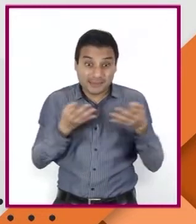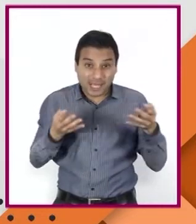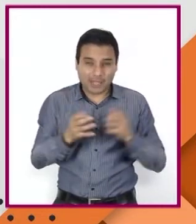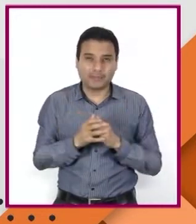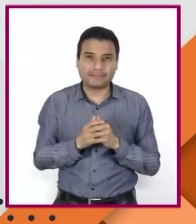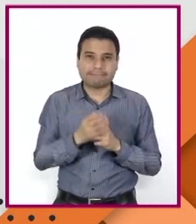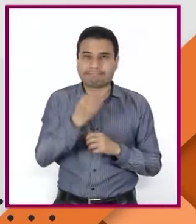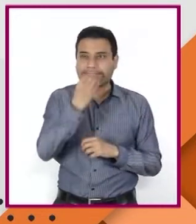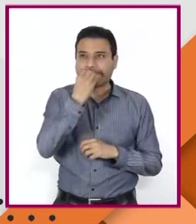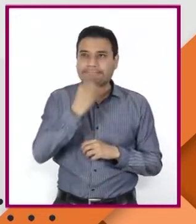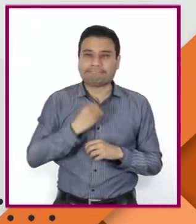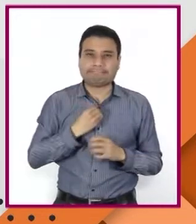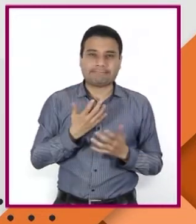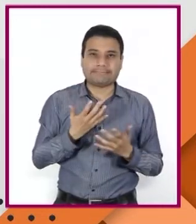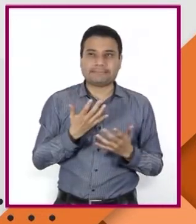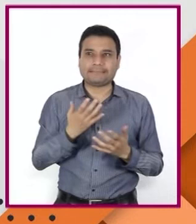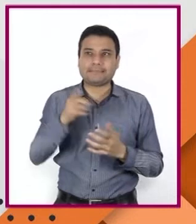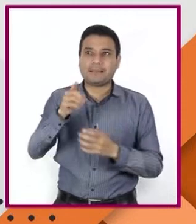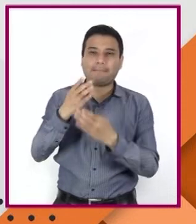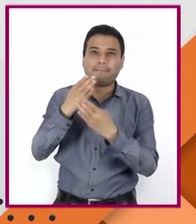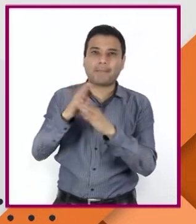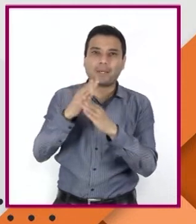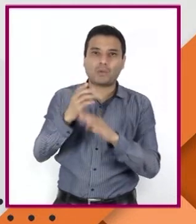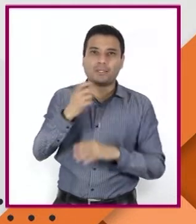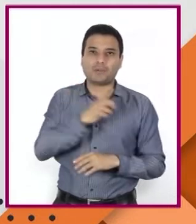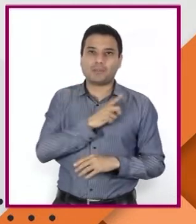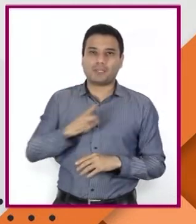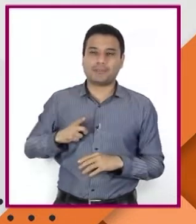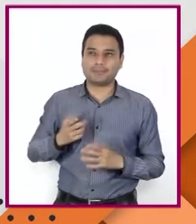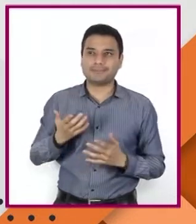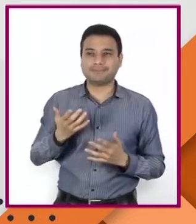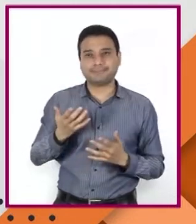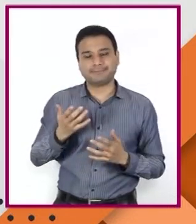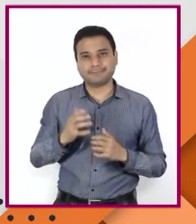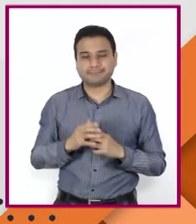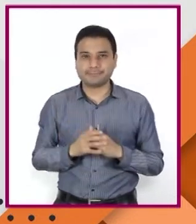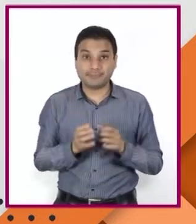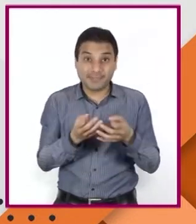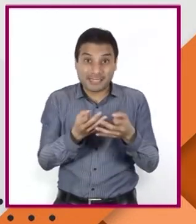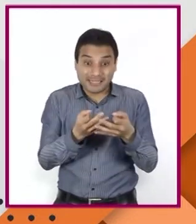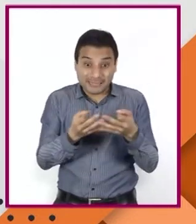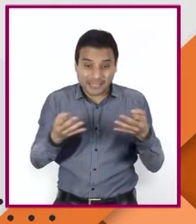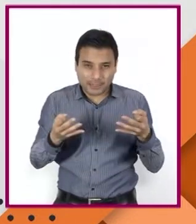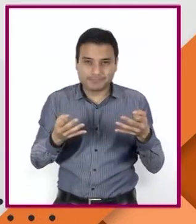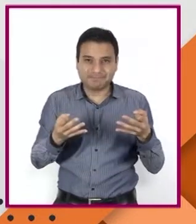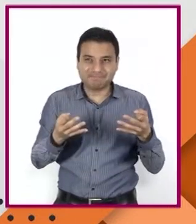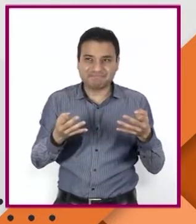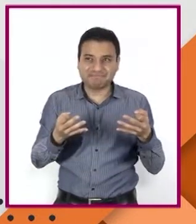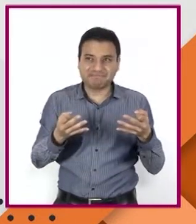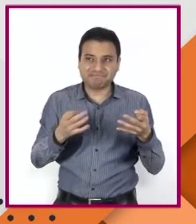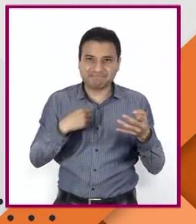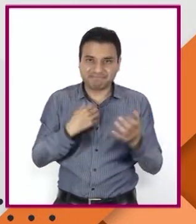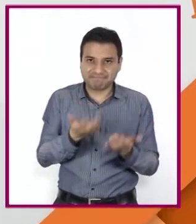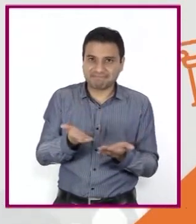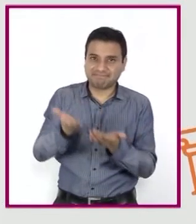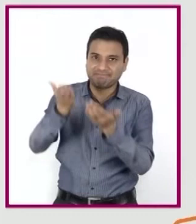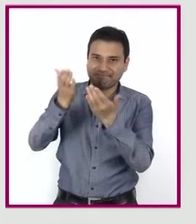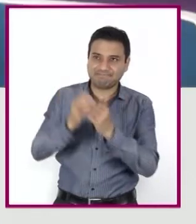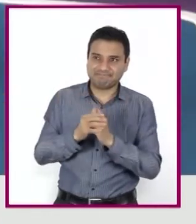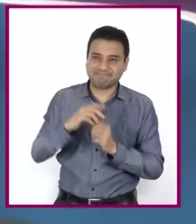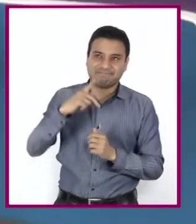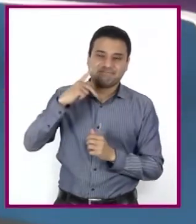debían dinero a los bancos, por lo que su último recurso fue utilizarlas como medio de pago ante estas